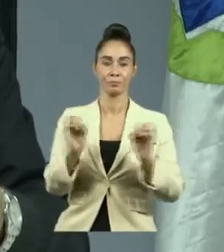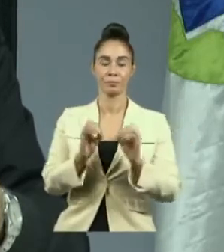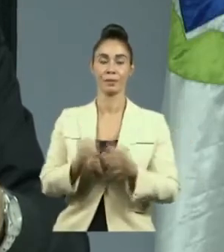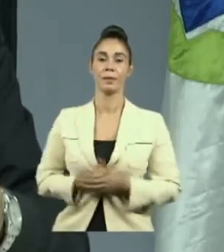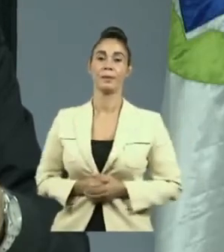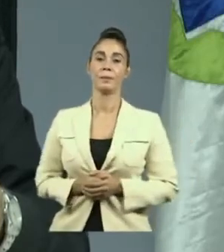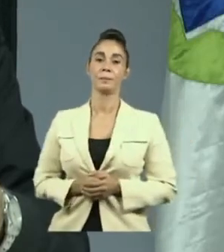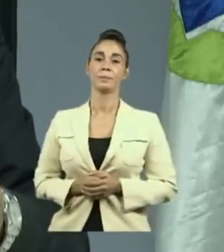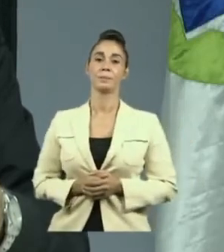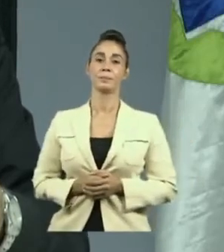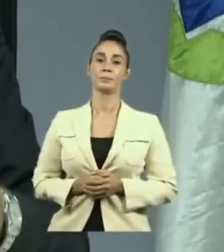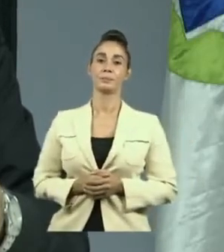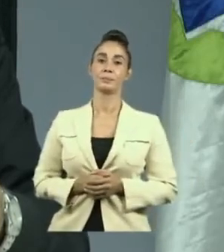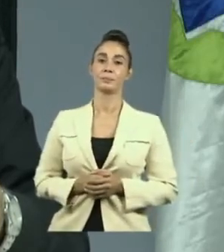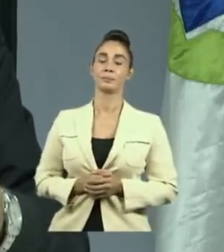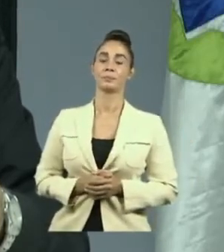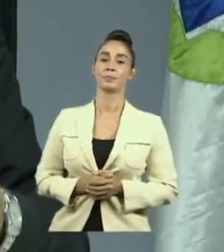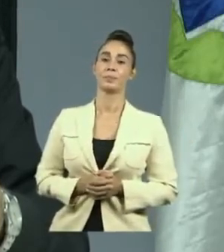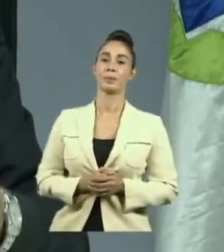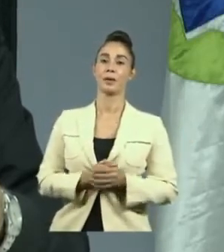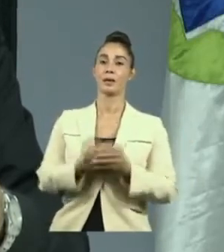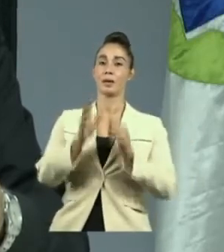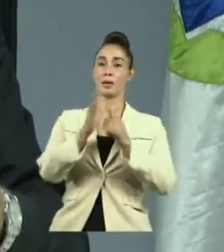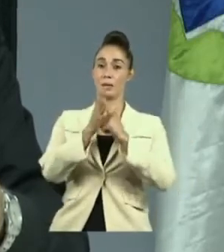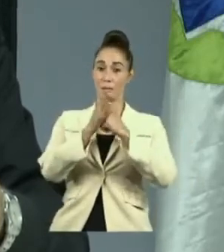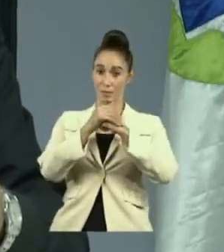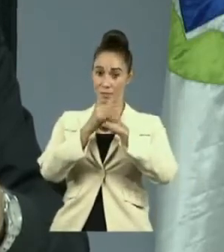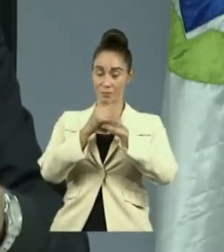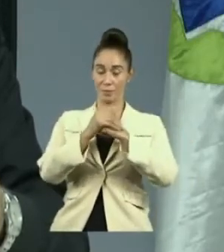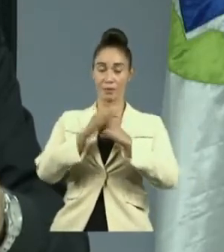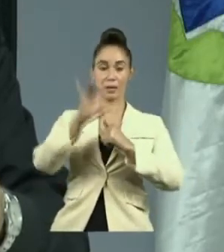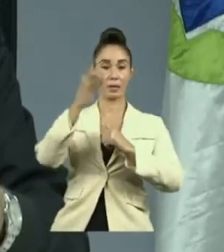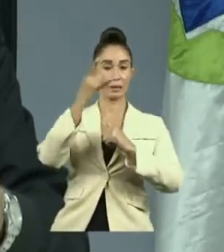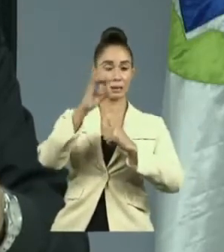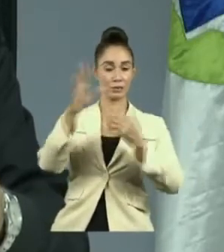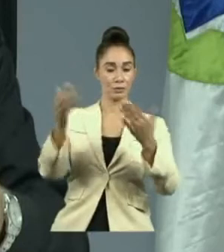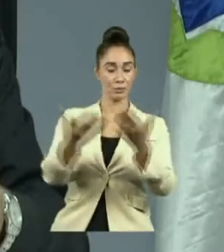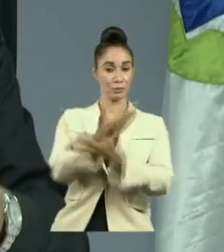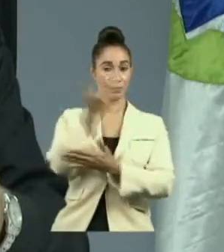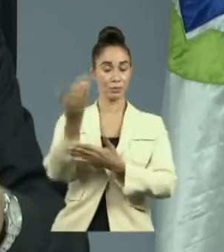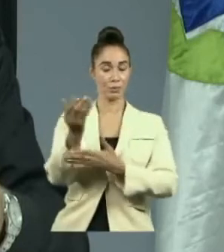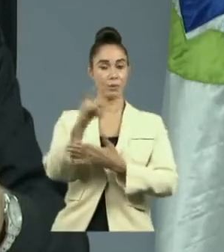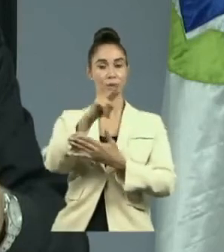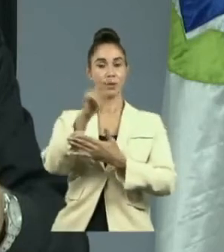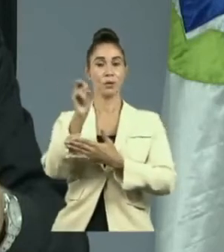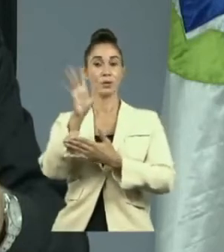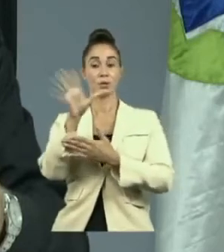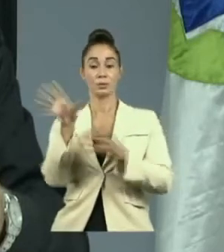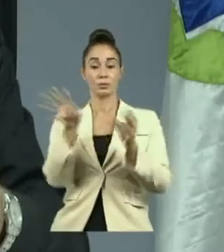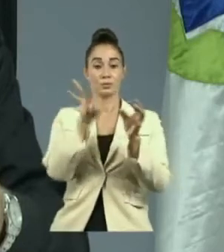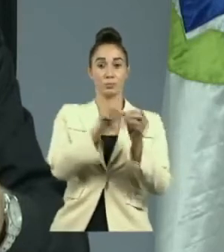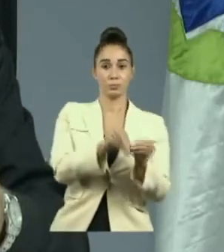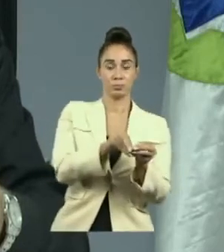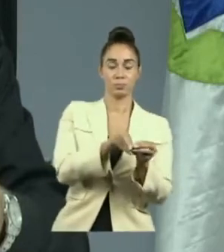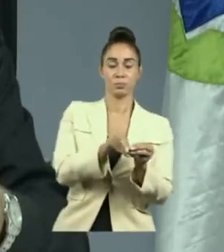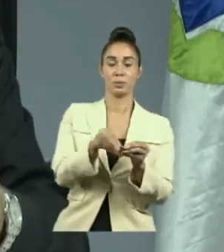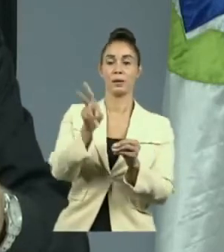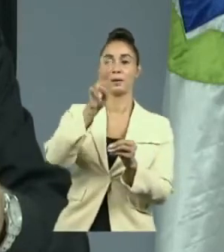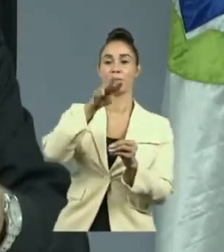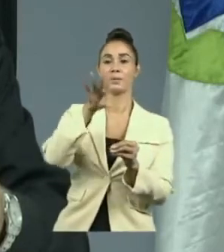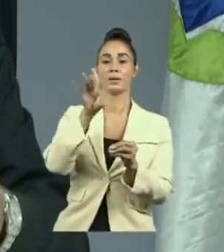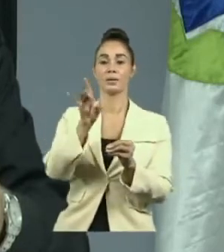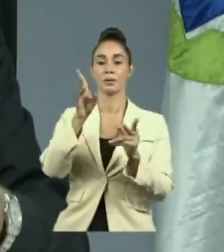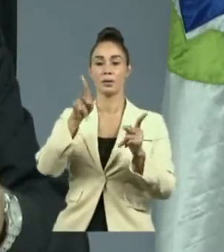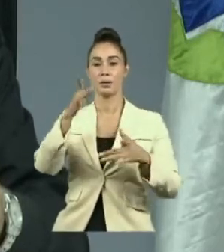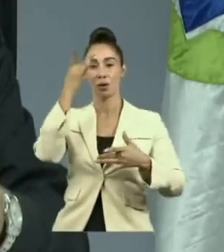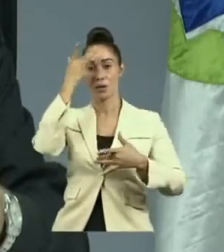es para hallar 18 casos nuevos 205 acumulados 28